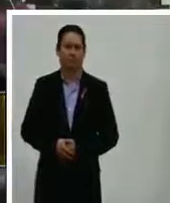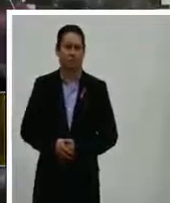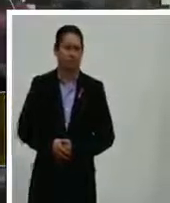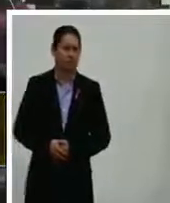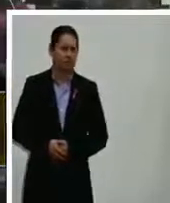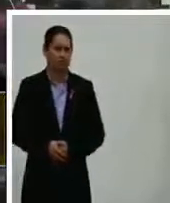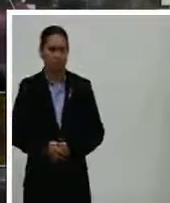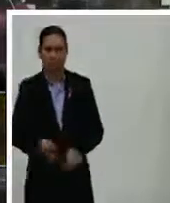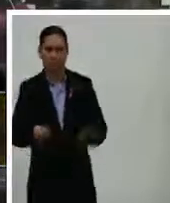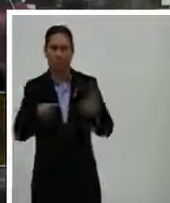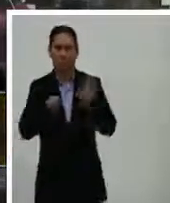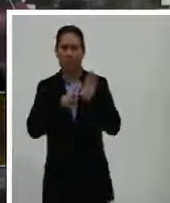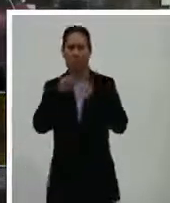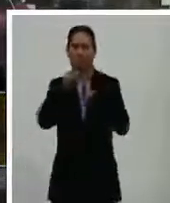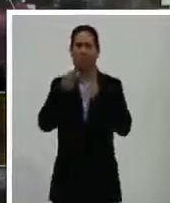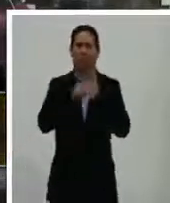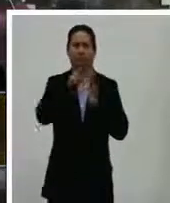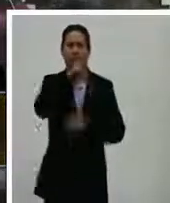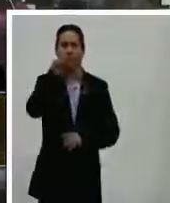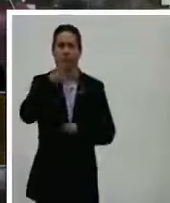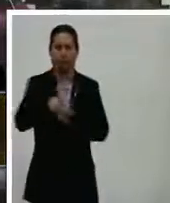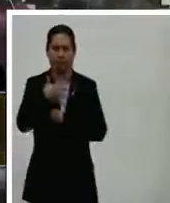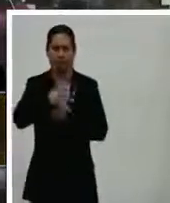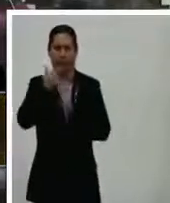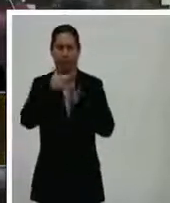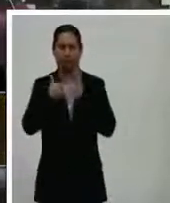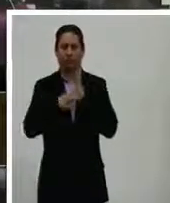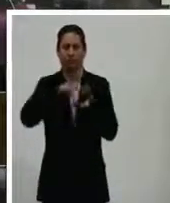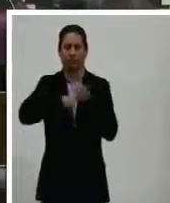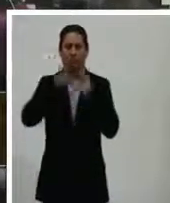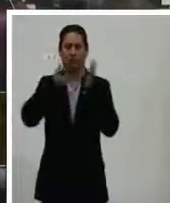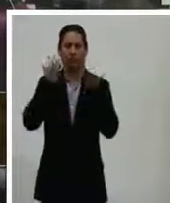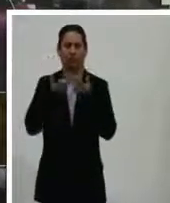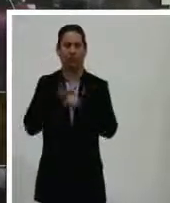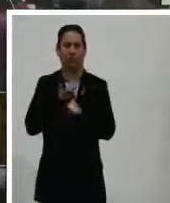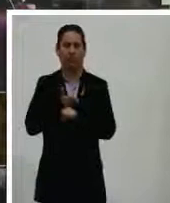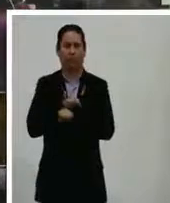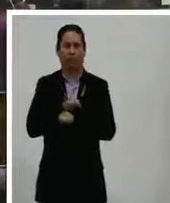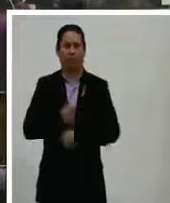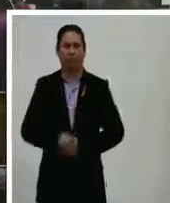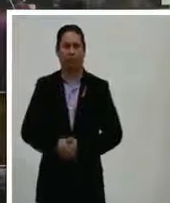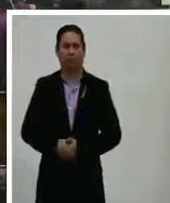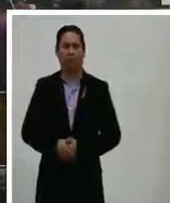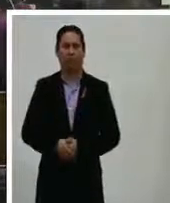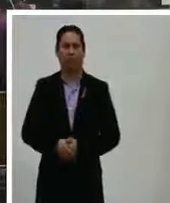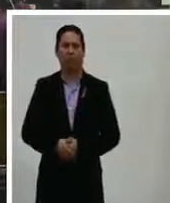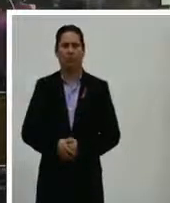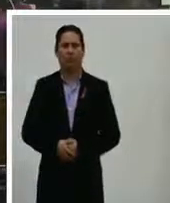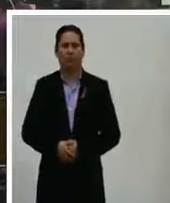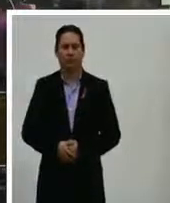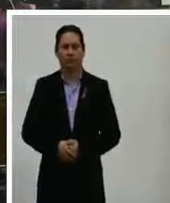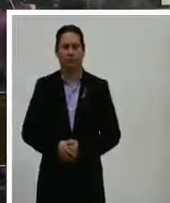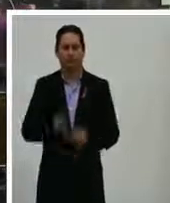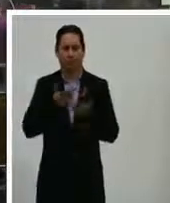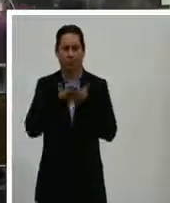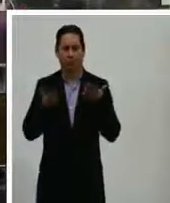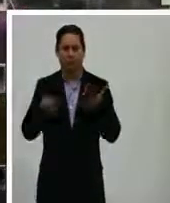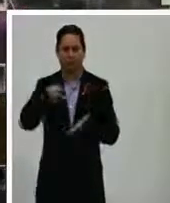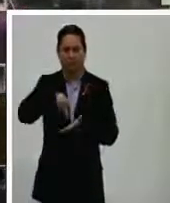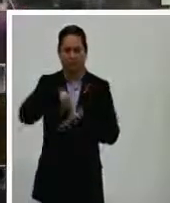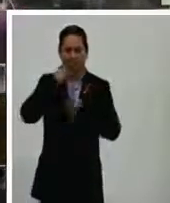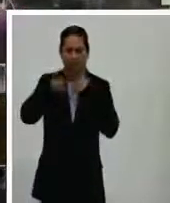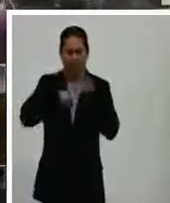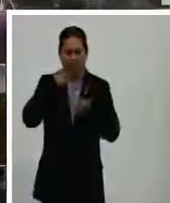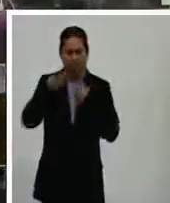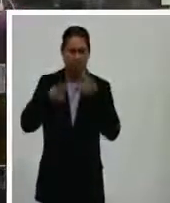con fundamento en el artículo 115 del reglamento interior de este poder legislativo se le concede el uso